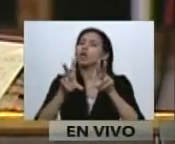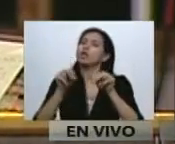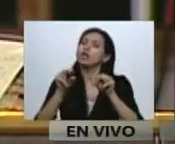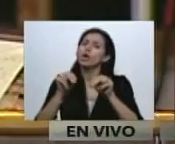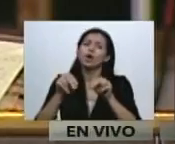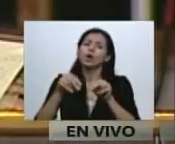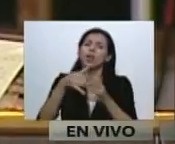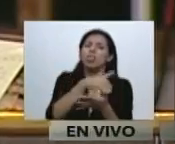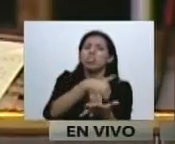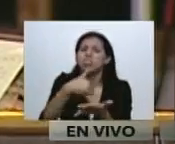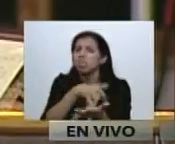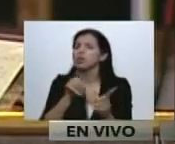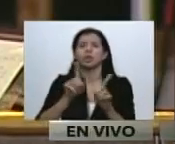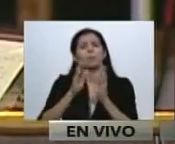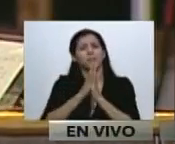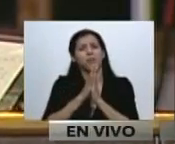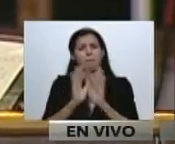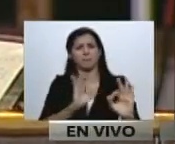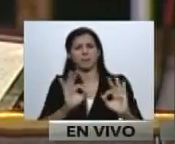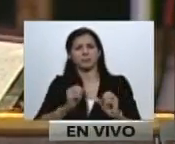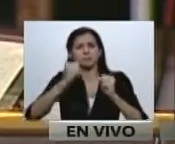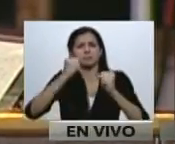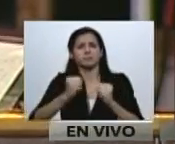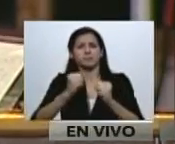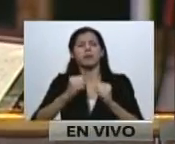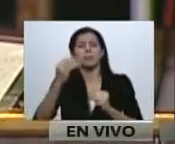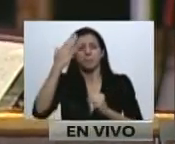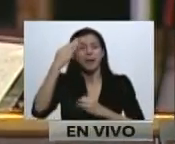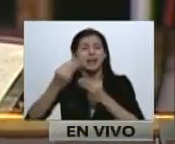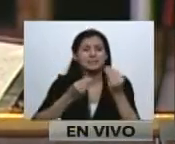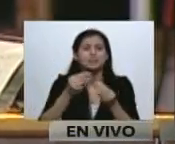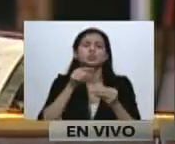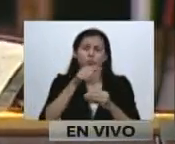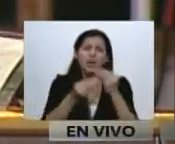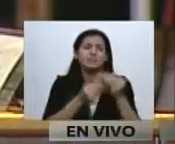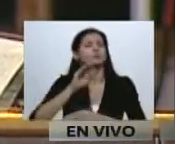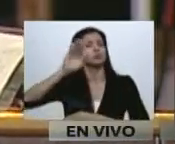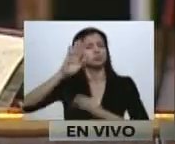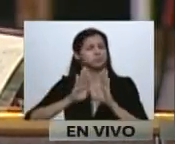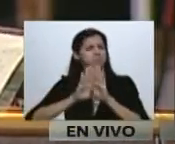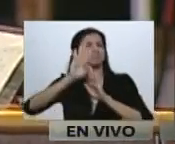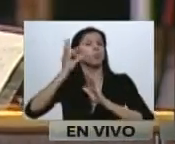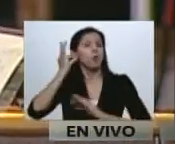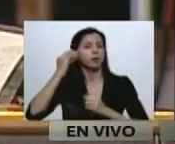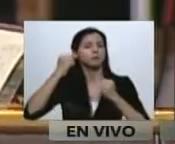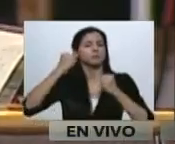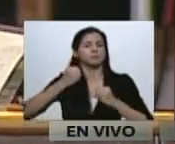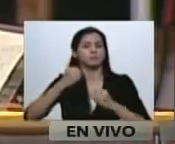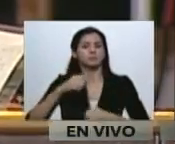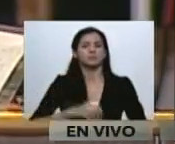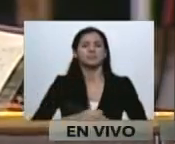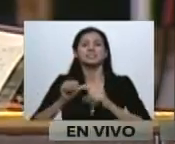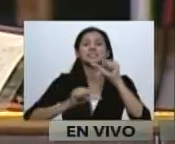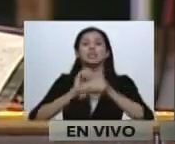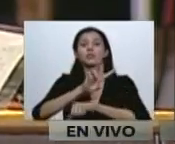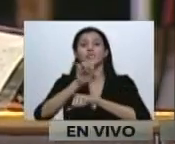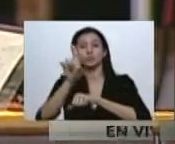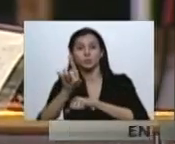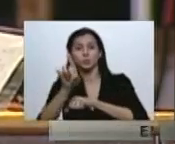sigue preparándote sin descanso para hacer lo que yo sé tú vas a hacer, una gran mujer venezolana del siglo